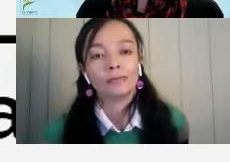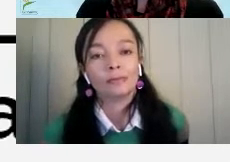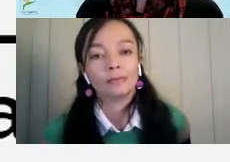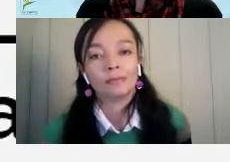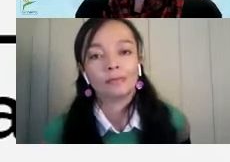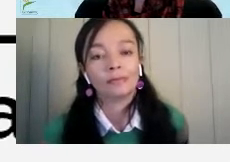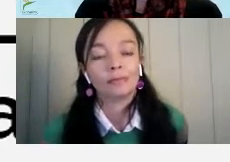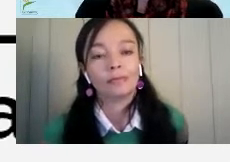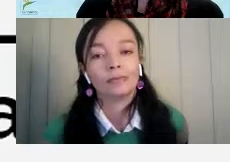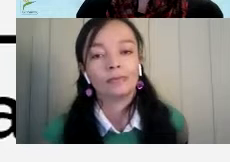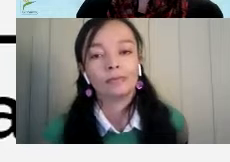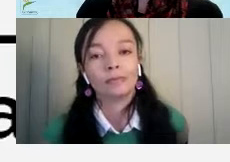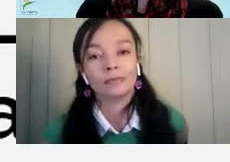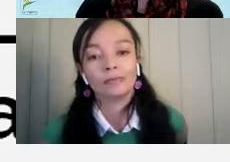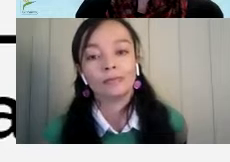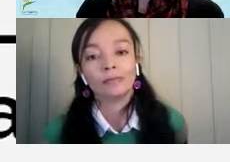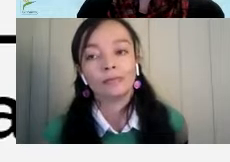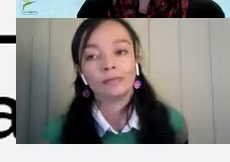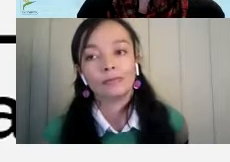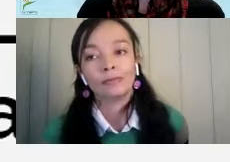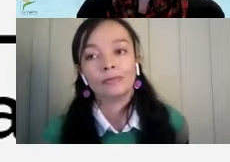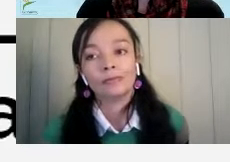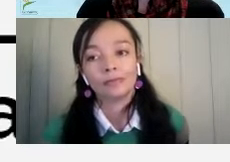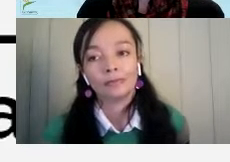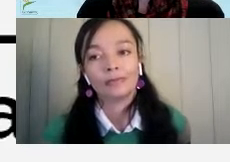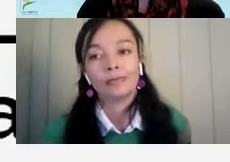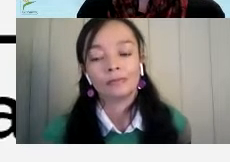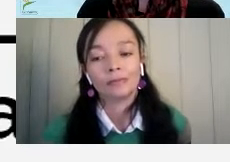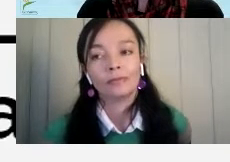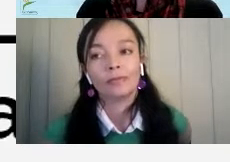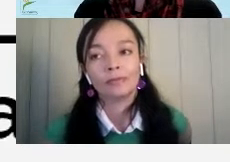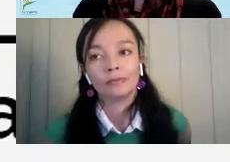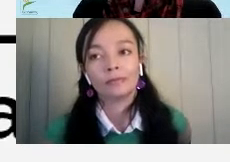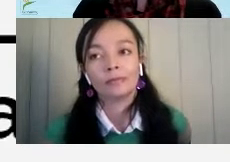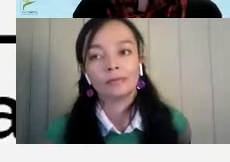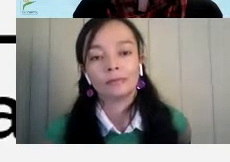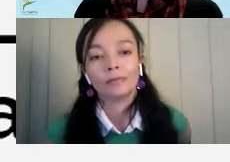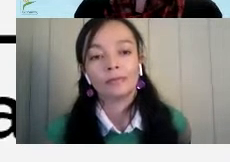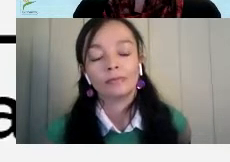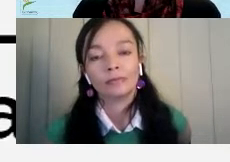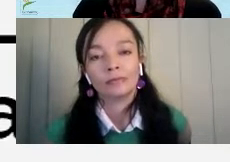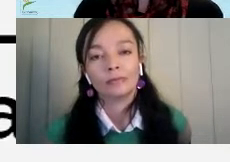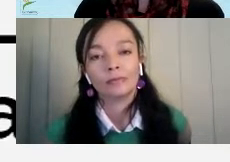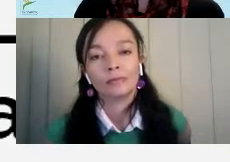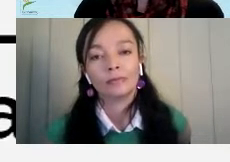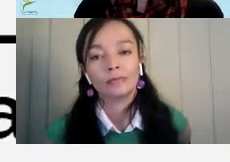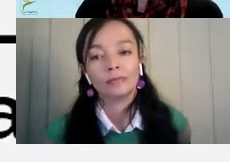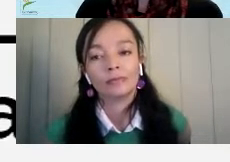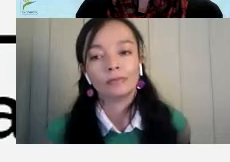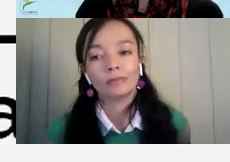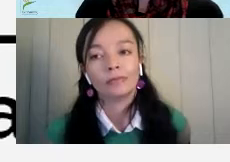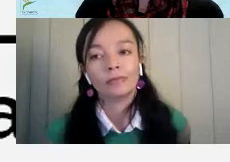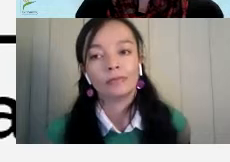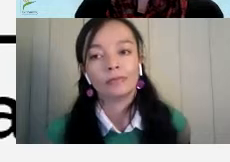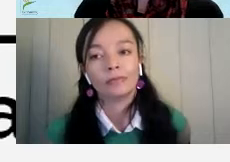tiene más de 100 años de antigüedad. Y si pensamos en los bebés, aunque